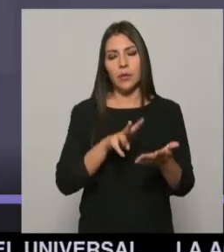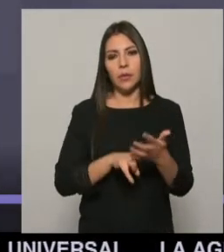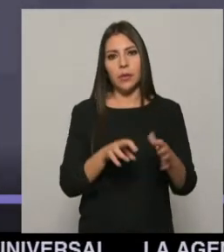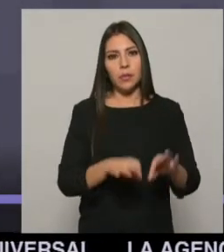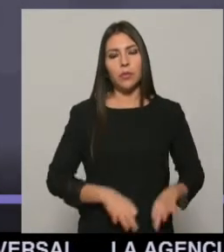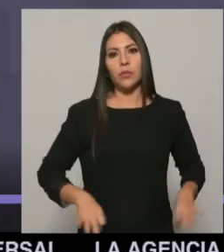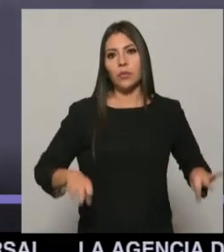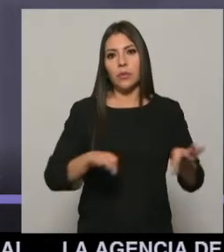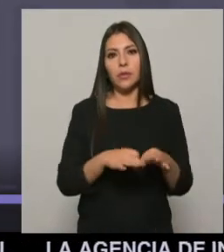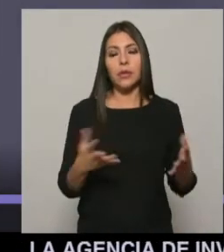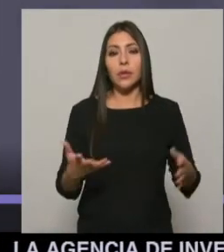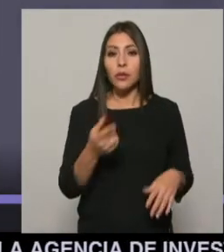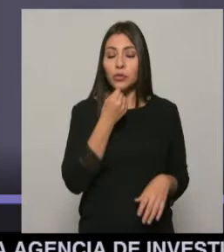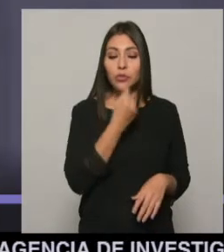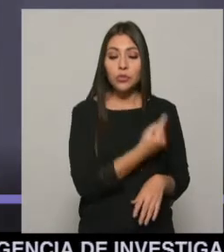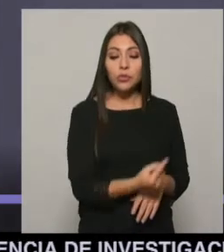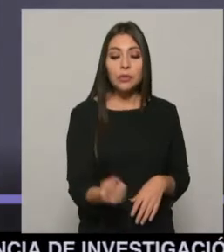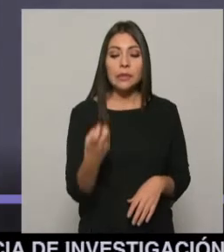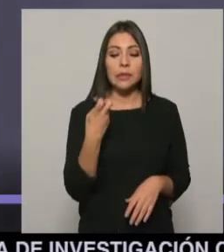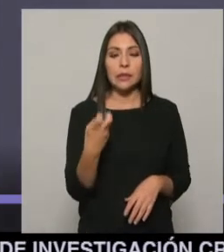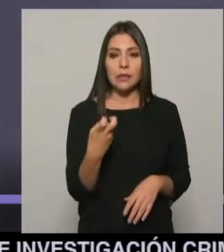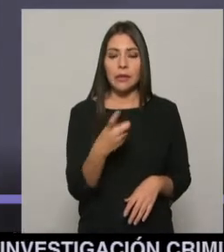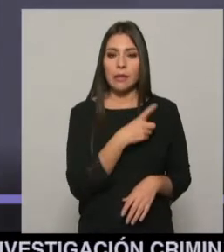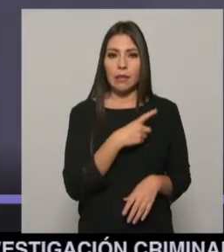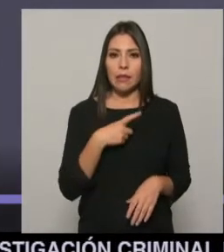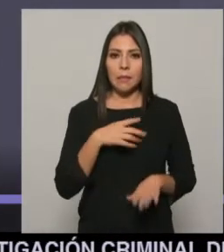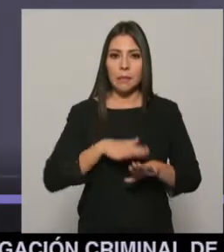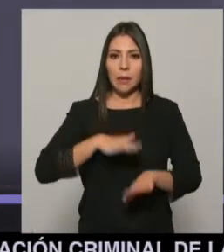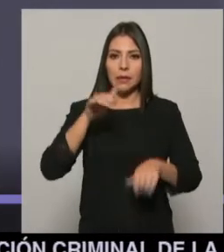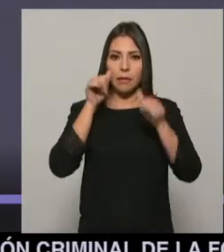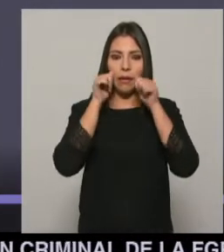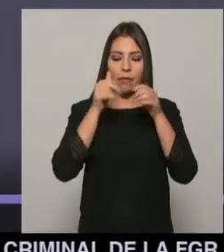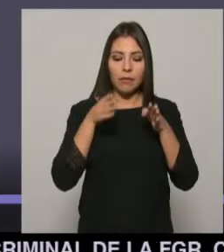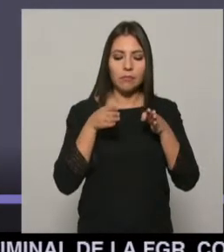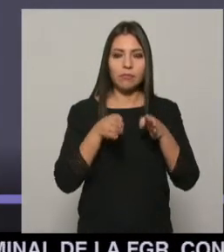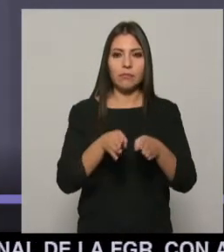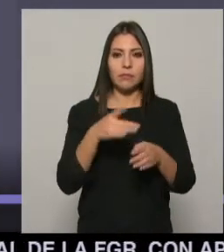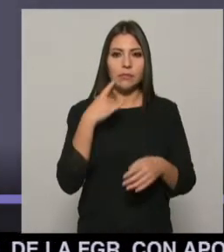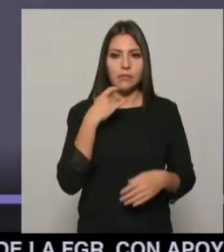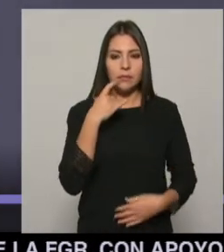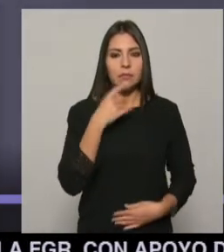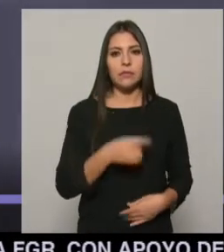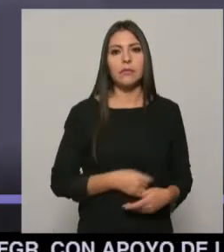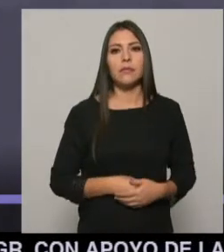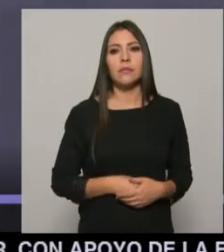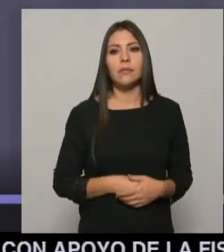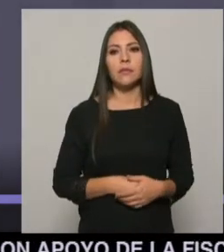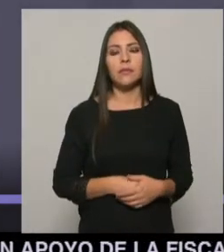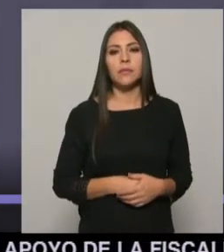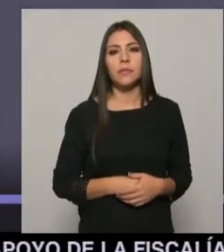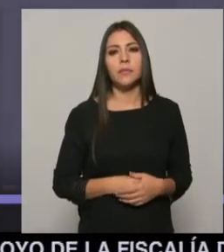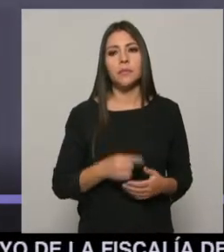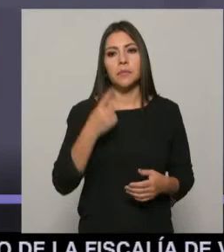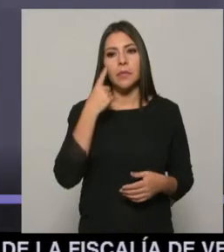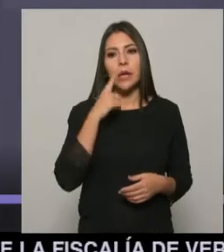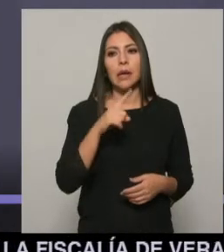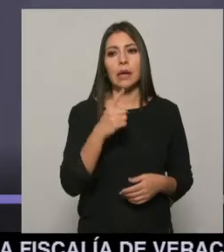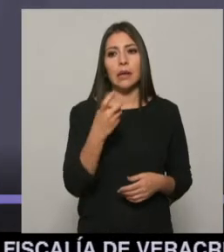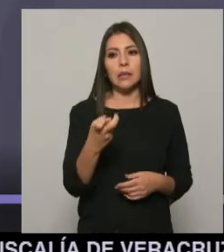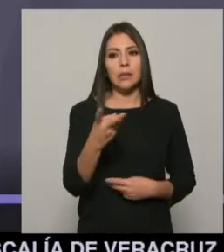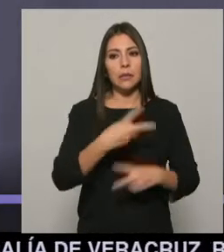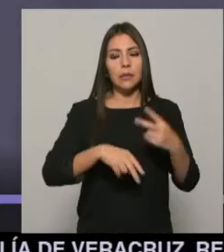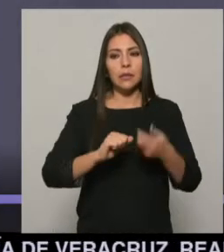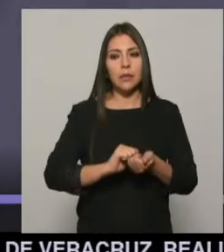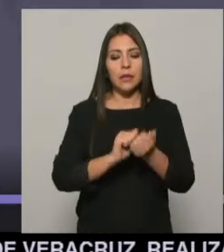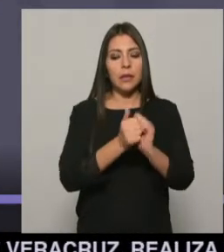la niñez es el tema en el que debemos de centrar el esfuerzo. Tiene que ver con la posibilidad de generarle mejores condiciones de vida